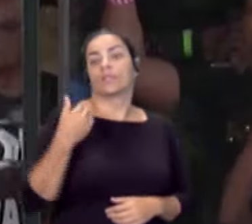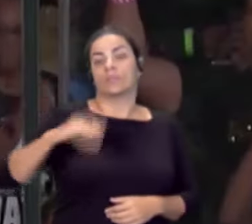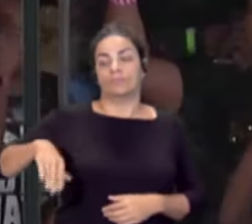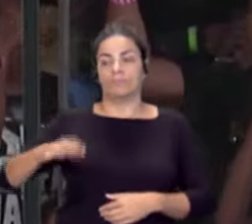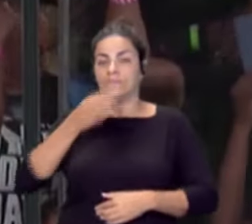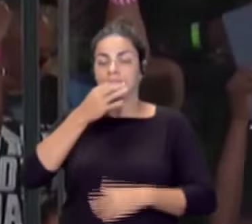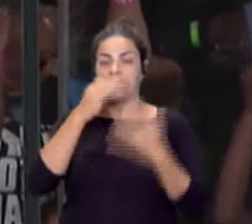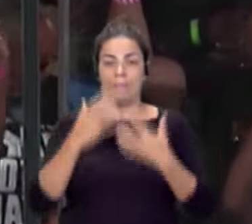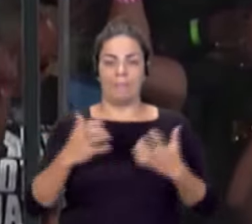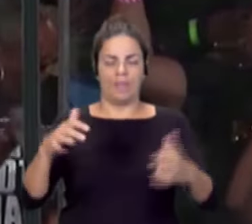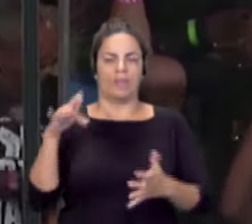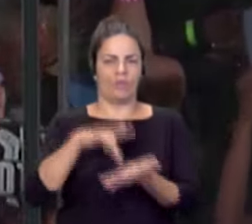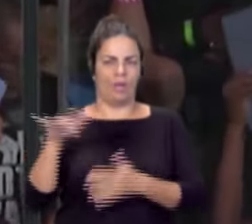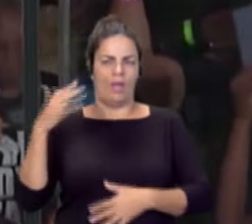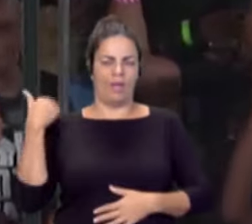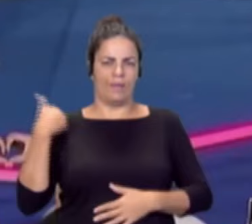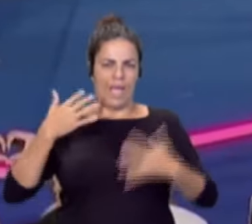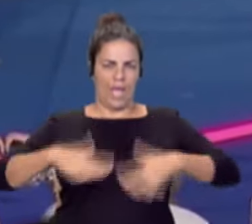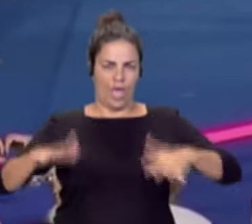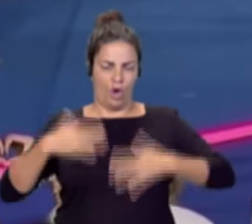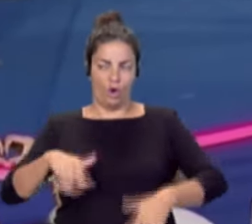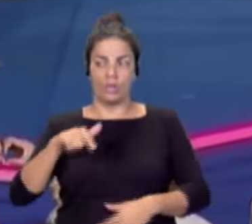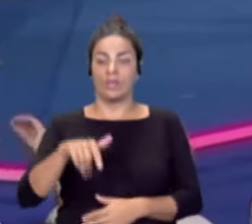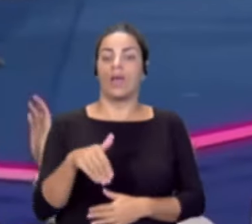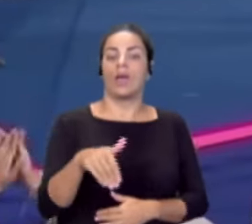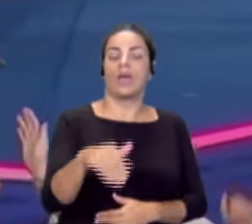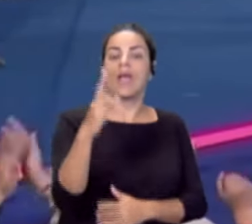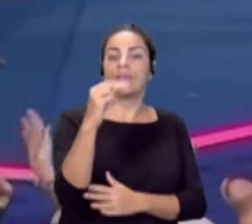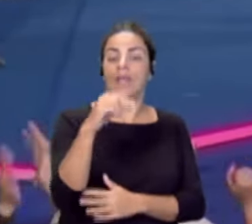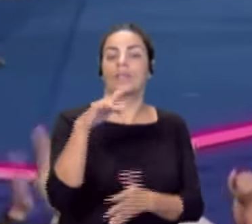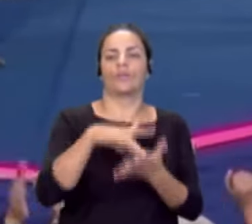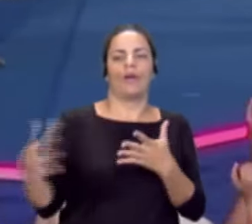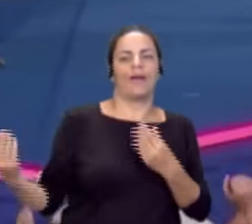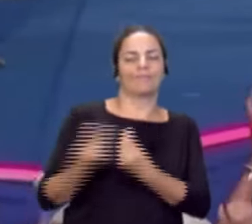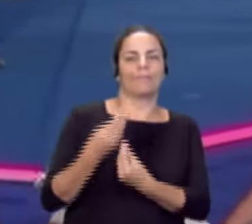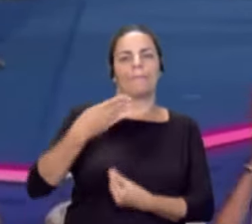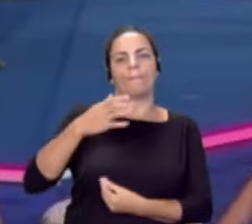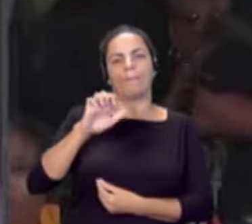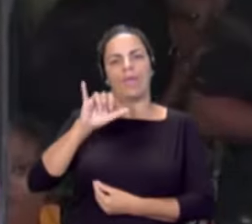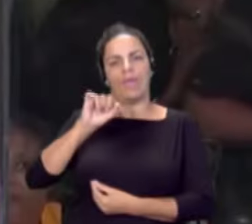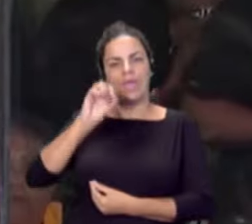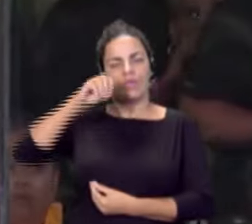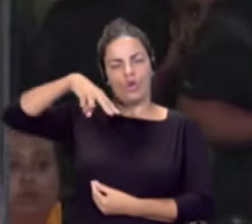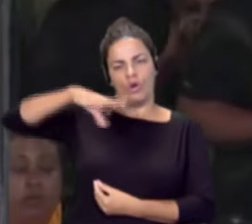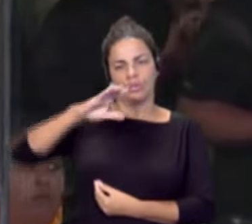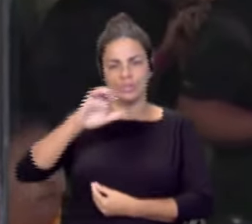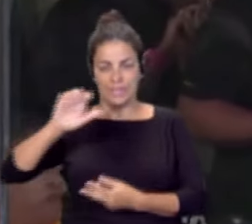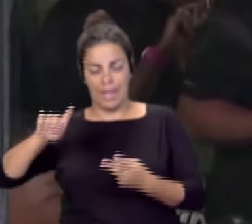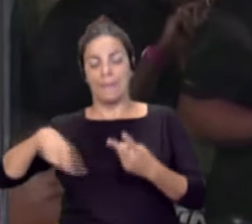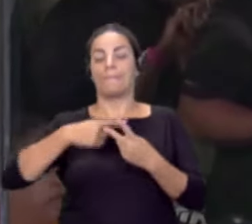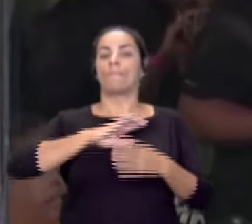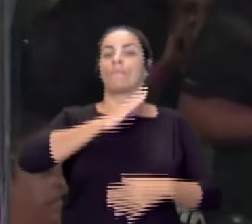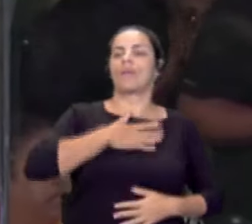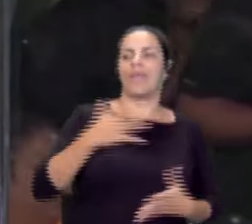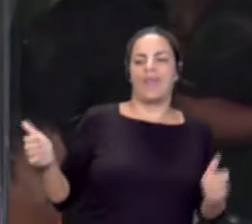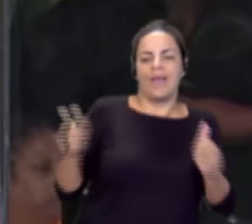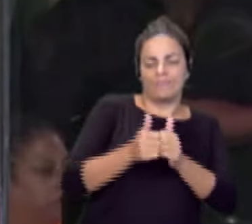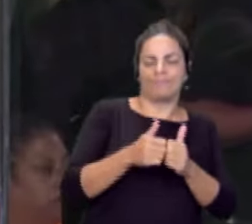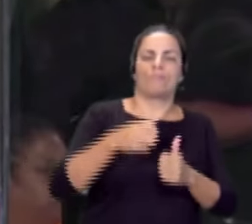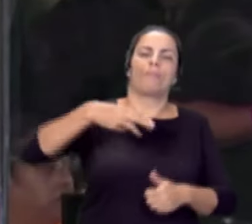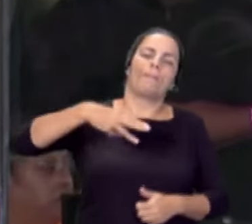de Georgia. Este viernes aparecerá con Beyoncé y mañana con Michelle Obama. Julia Riera tiene